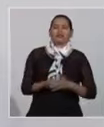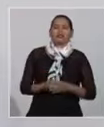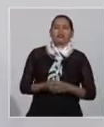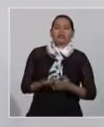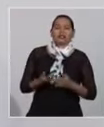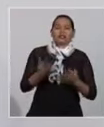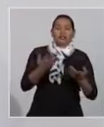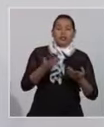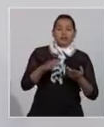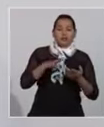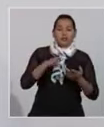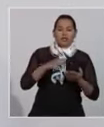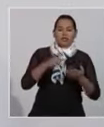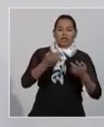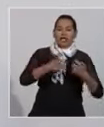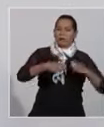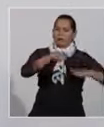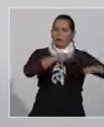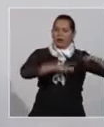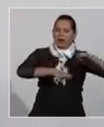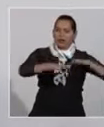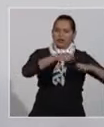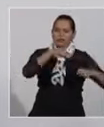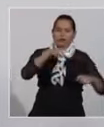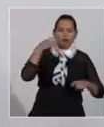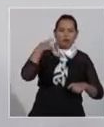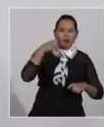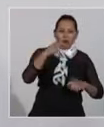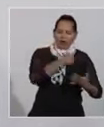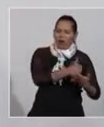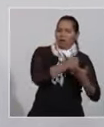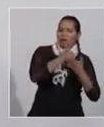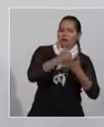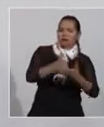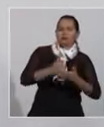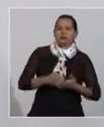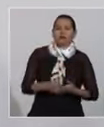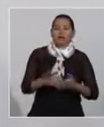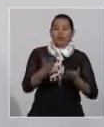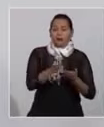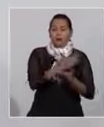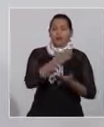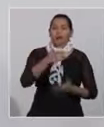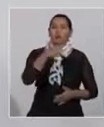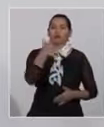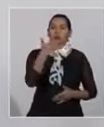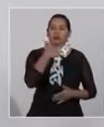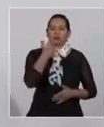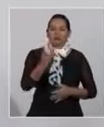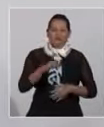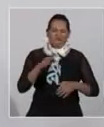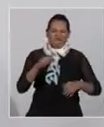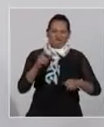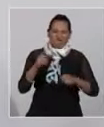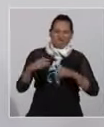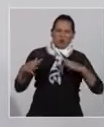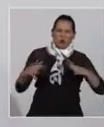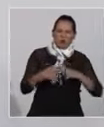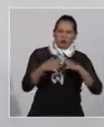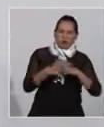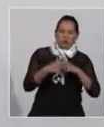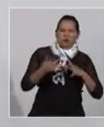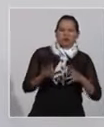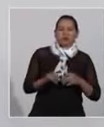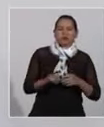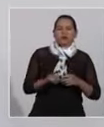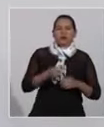ser que empresas establecidas en Puebla sean las beneficiarias. Y en el caso de la corrupción, vamos a tener una lucha frontal, muerte civil